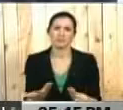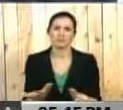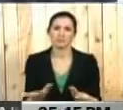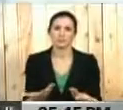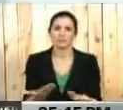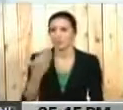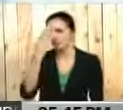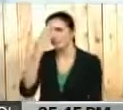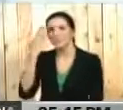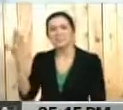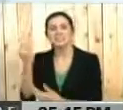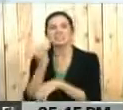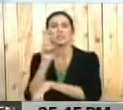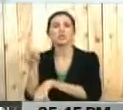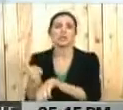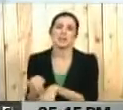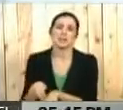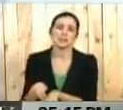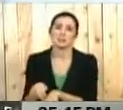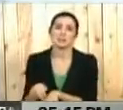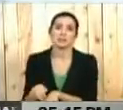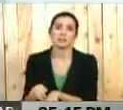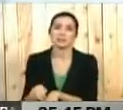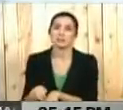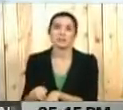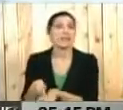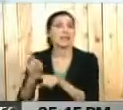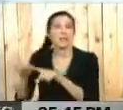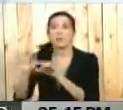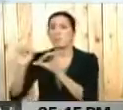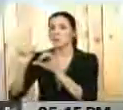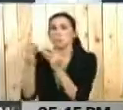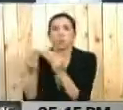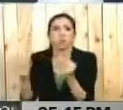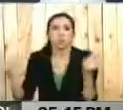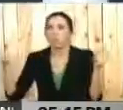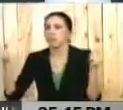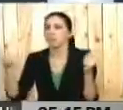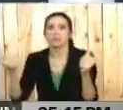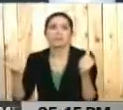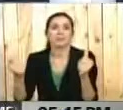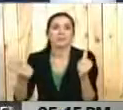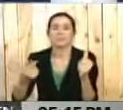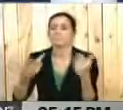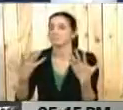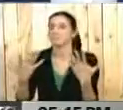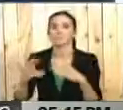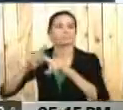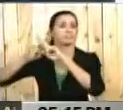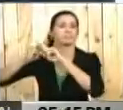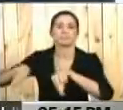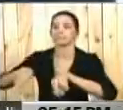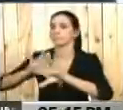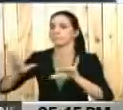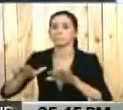un poder que está invalidado en sus actos? Invalidado, disuelto, total, ¿cuál es el término correcto? Invalidado, todos sus